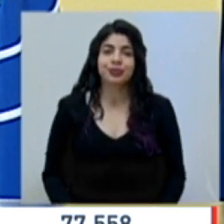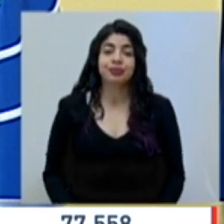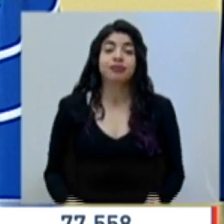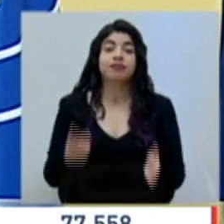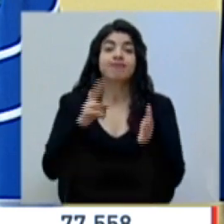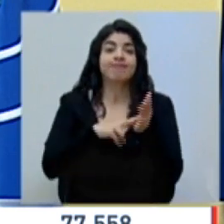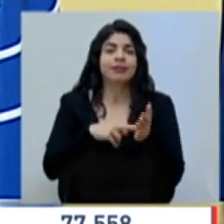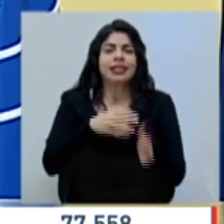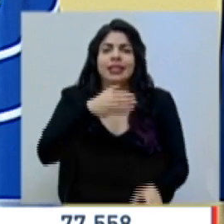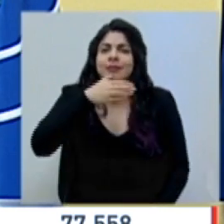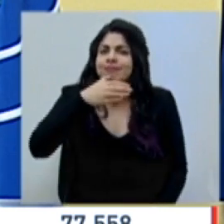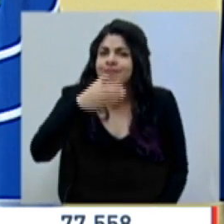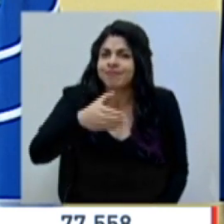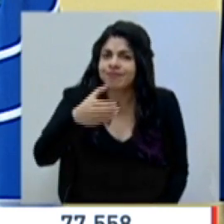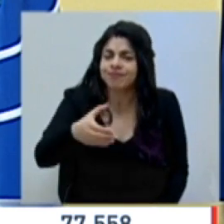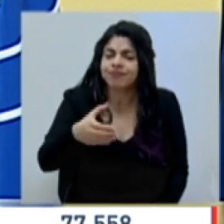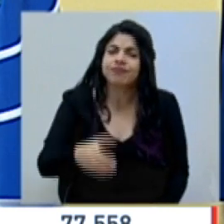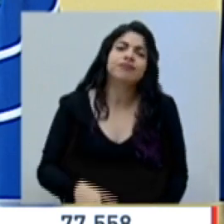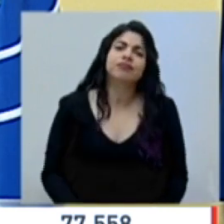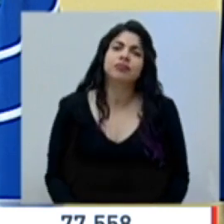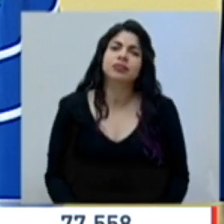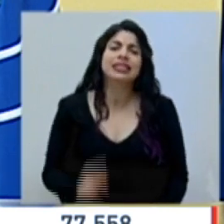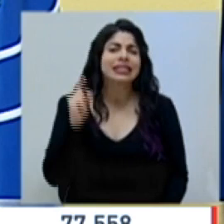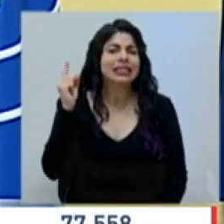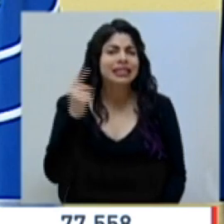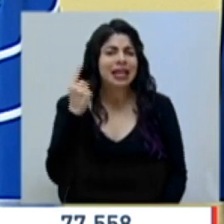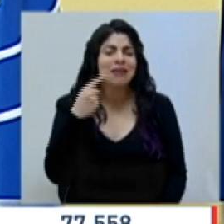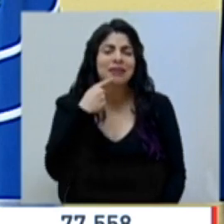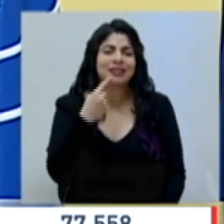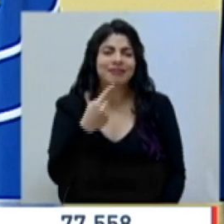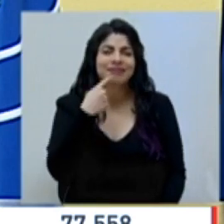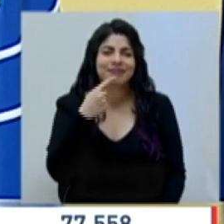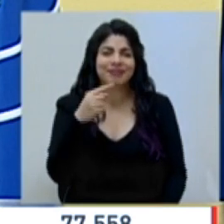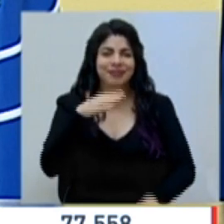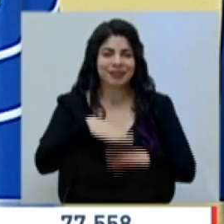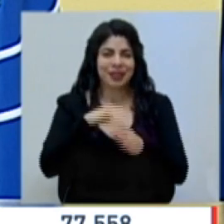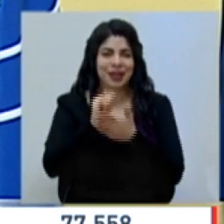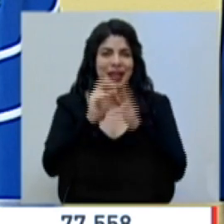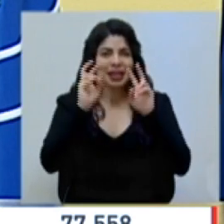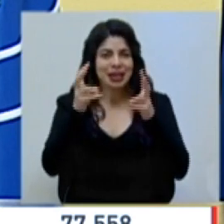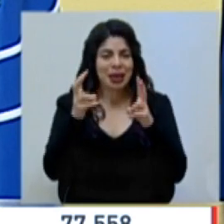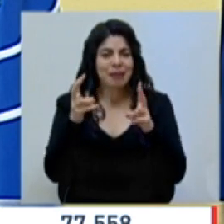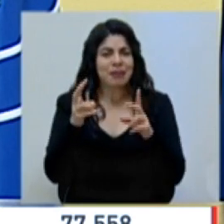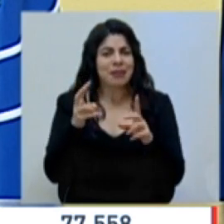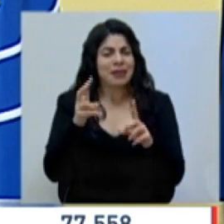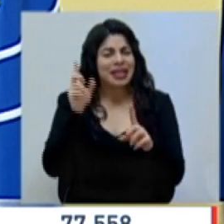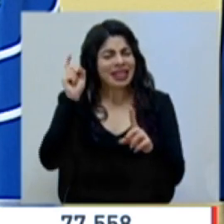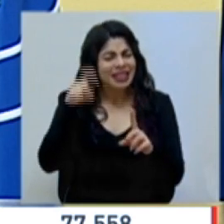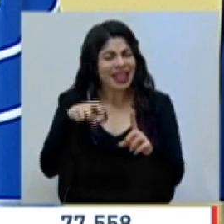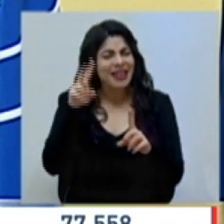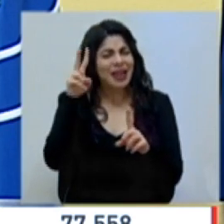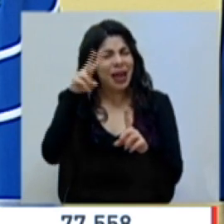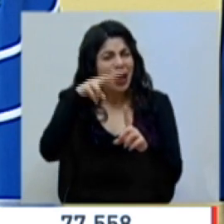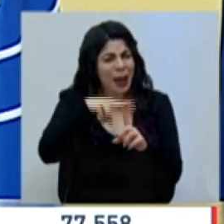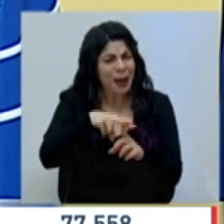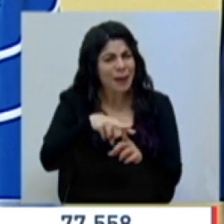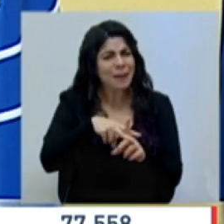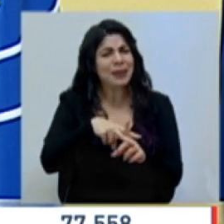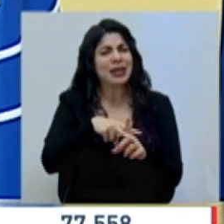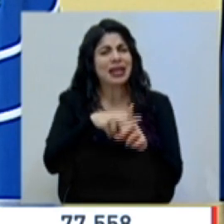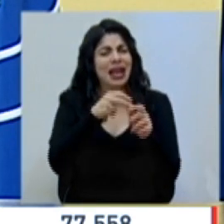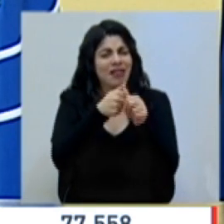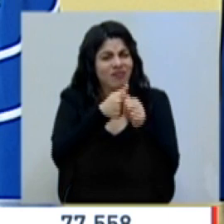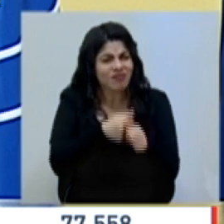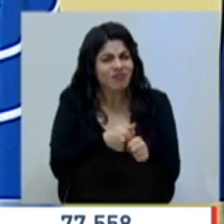Reitero las recomendaciones que siempre hacemos en este sentido: aplicar con rigurosidad, por favor,